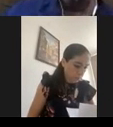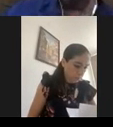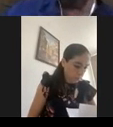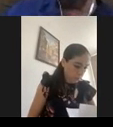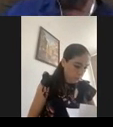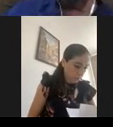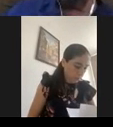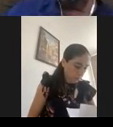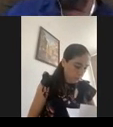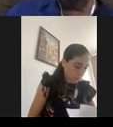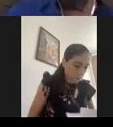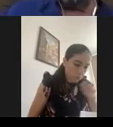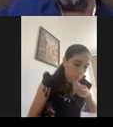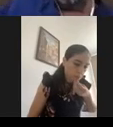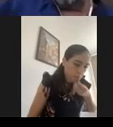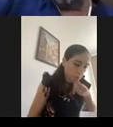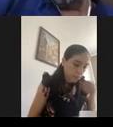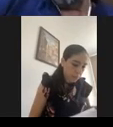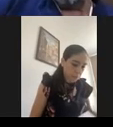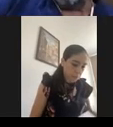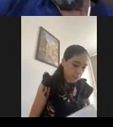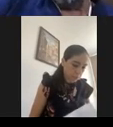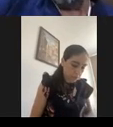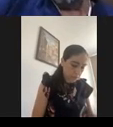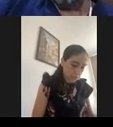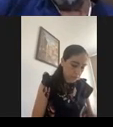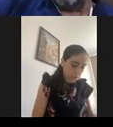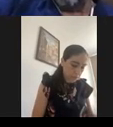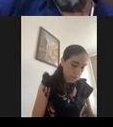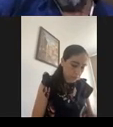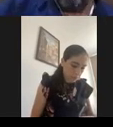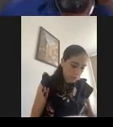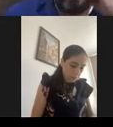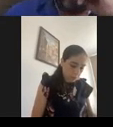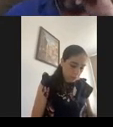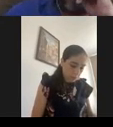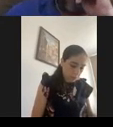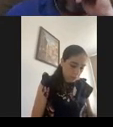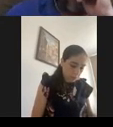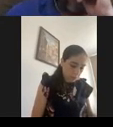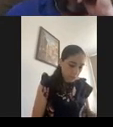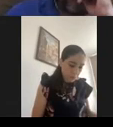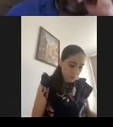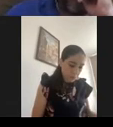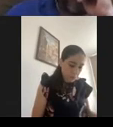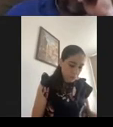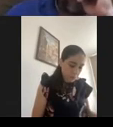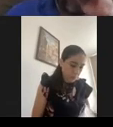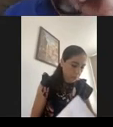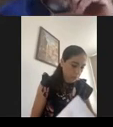sus plazas. Entonces es reforzar este uso, reforzar esta tradición para que se siga volviendo a hacer. Que a